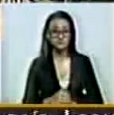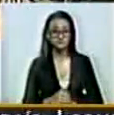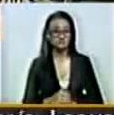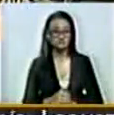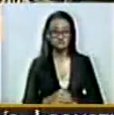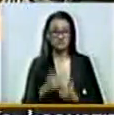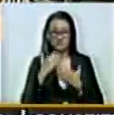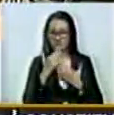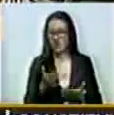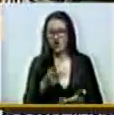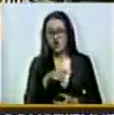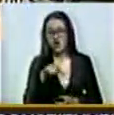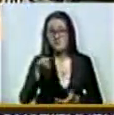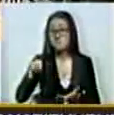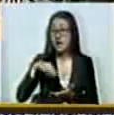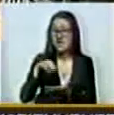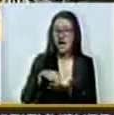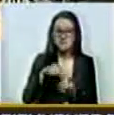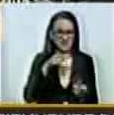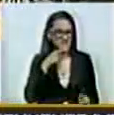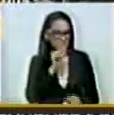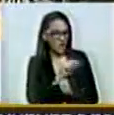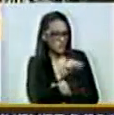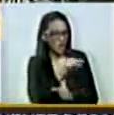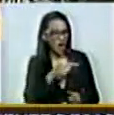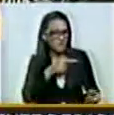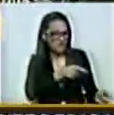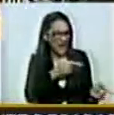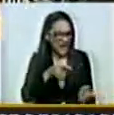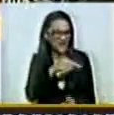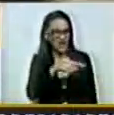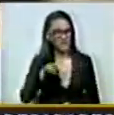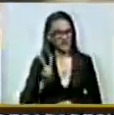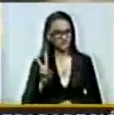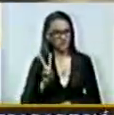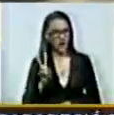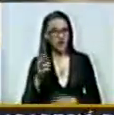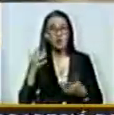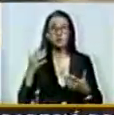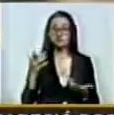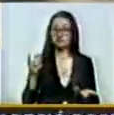Cobardes que desde Miami llaman a la guerra a los venezolanos que viven en Venezuela, como si estuviesen aquí.